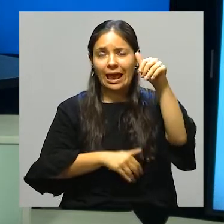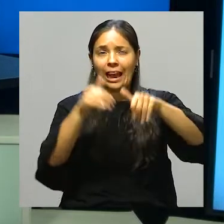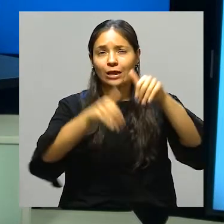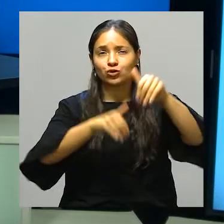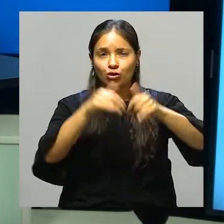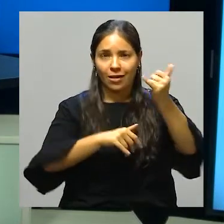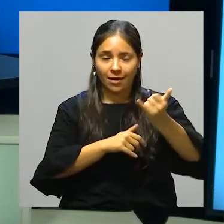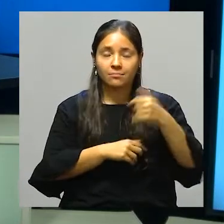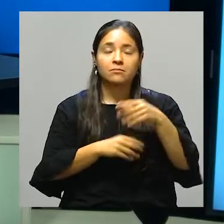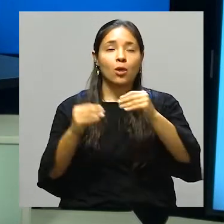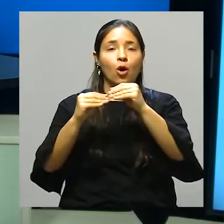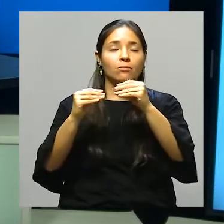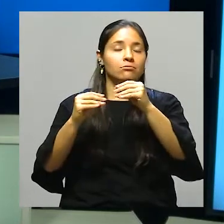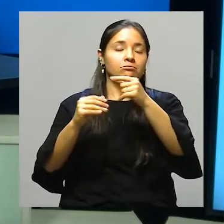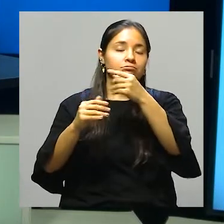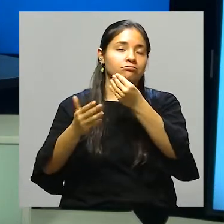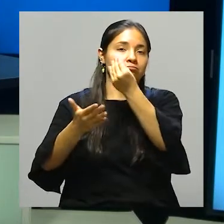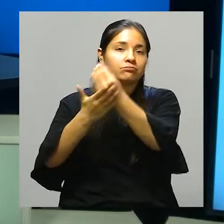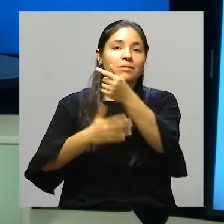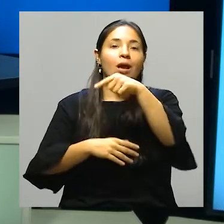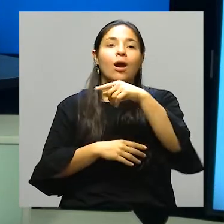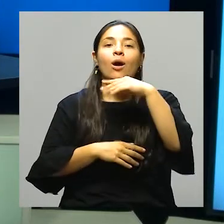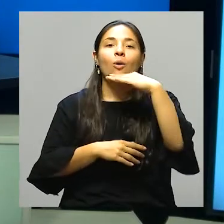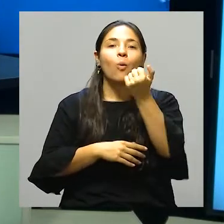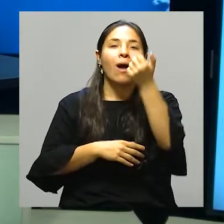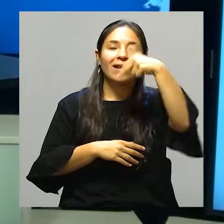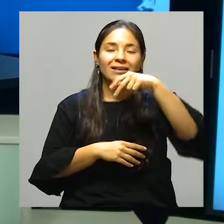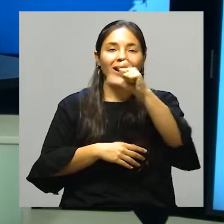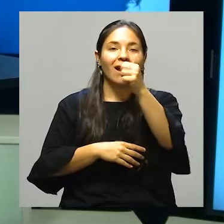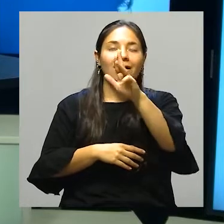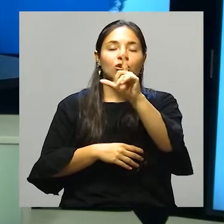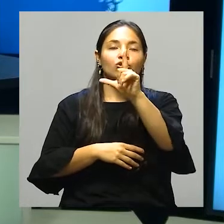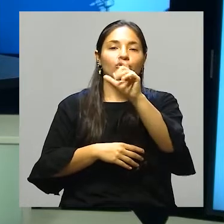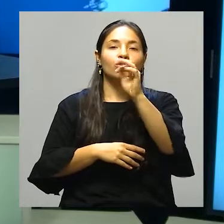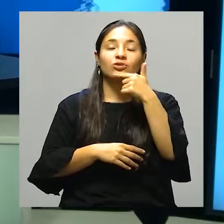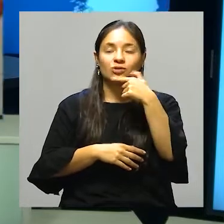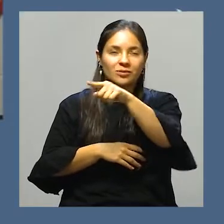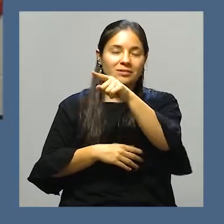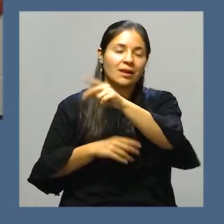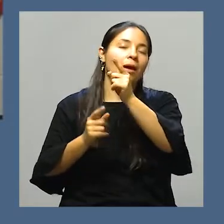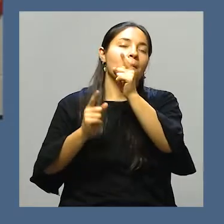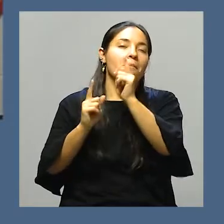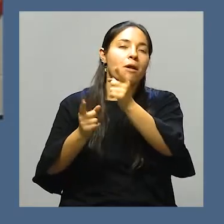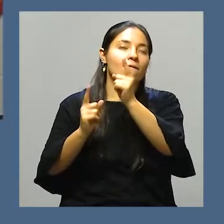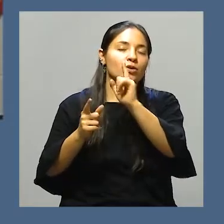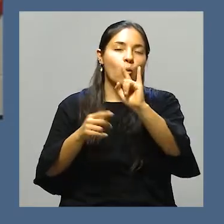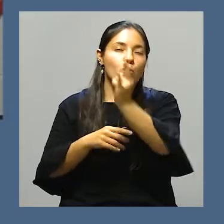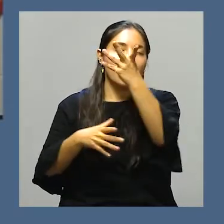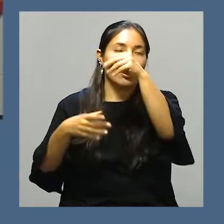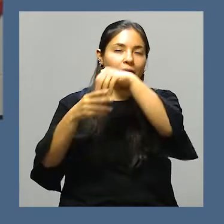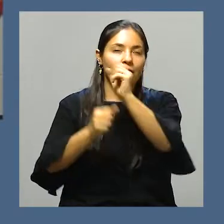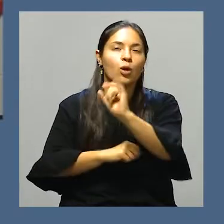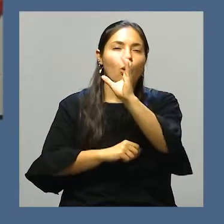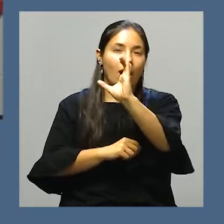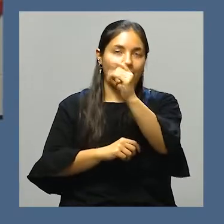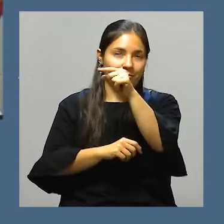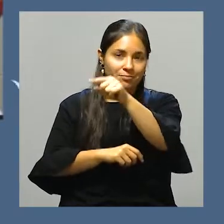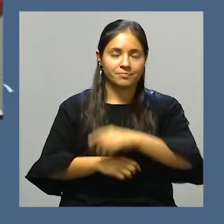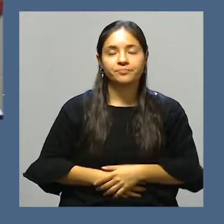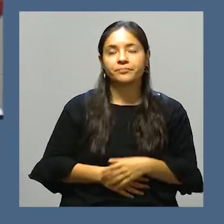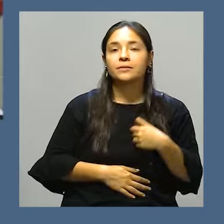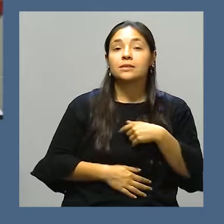con Venezuela, de la zona, de una zona que es también estratégica para el país, que está ubicada en el